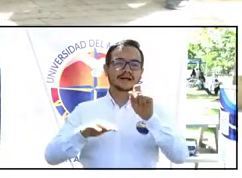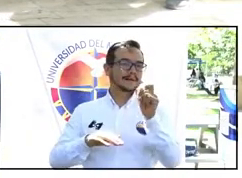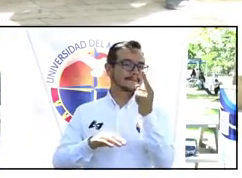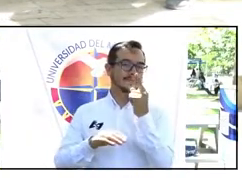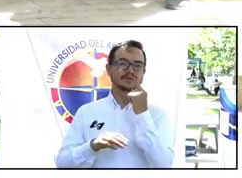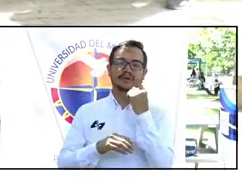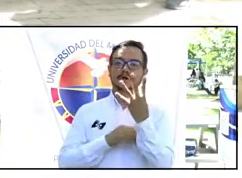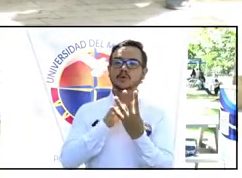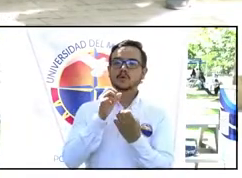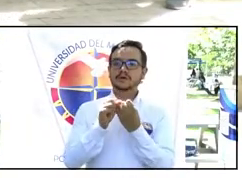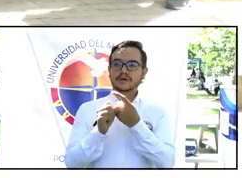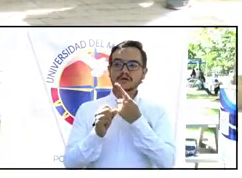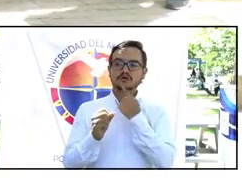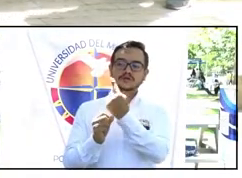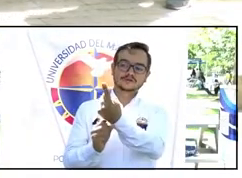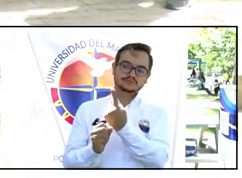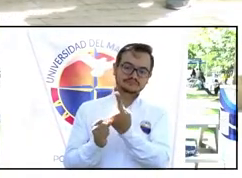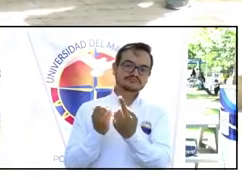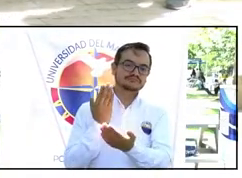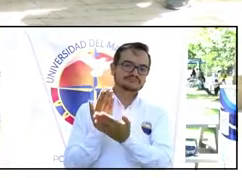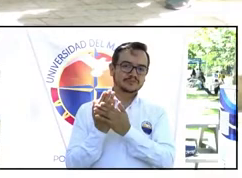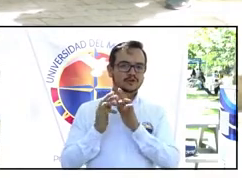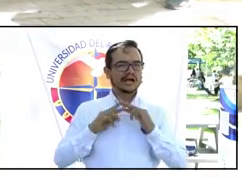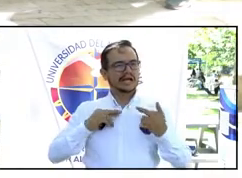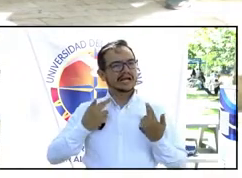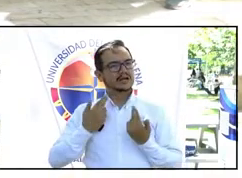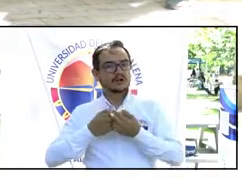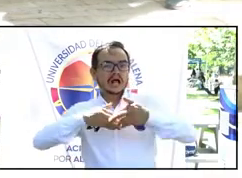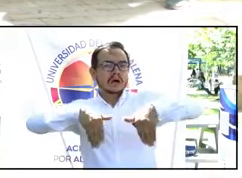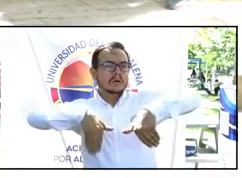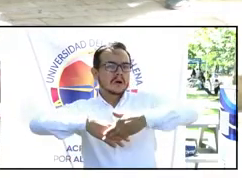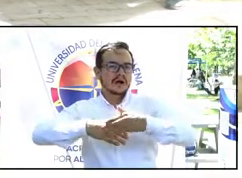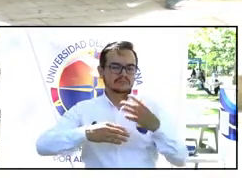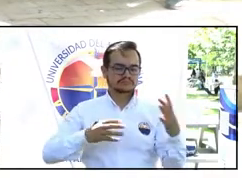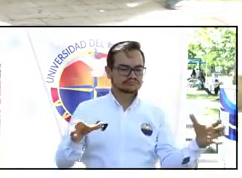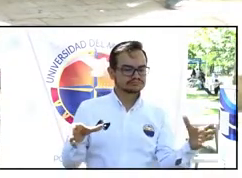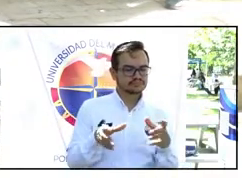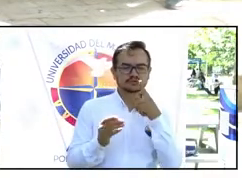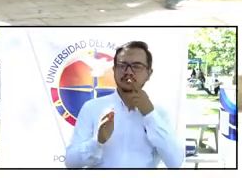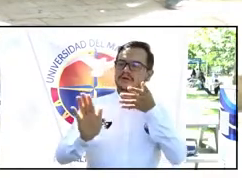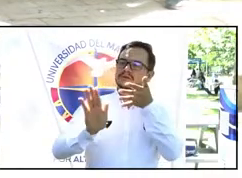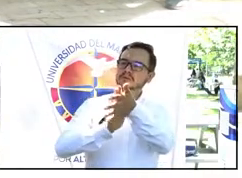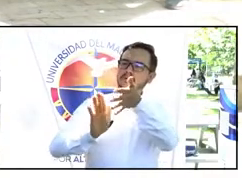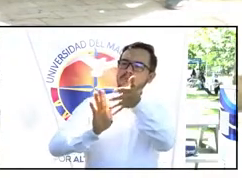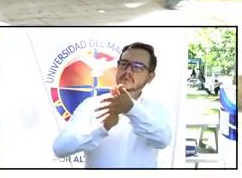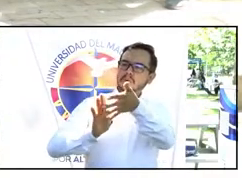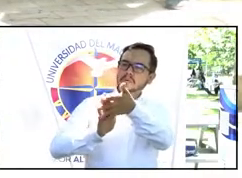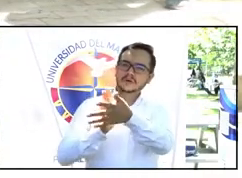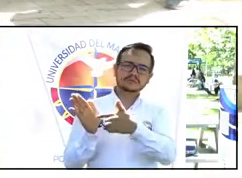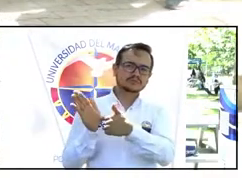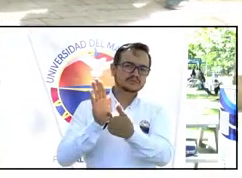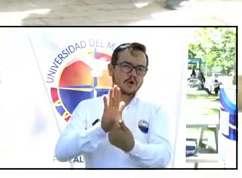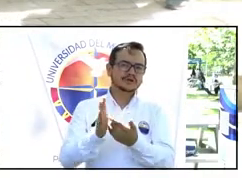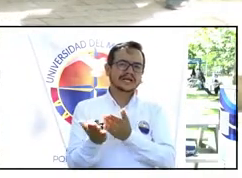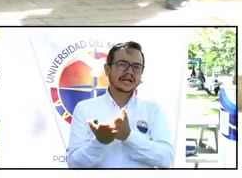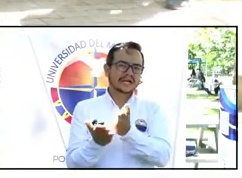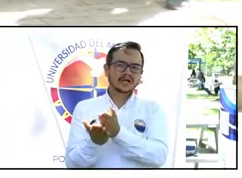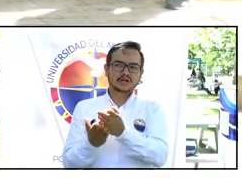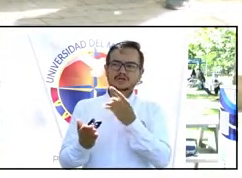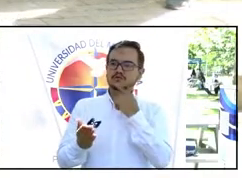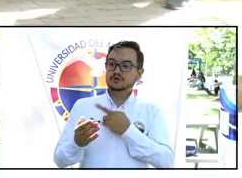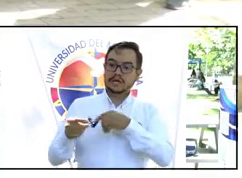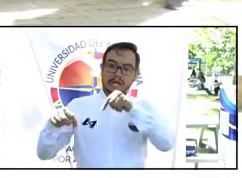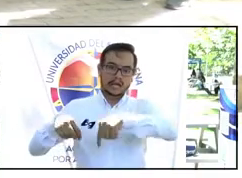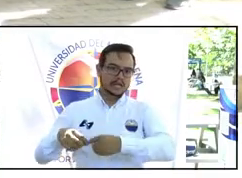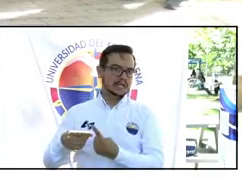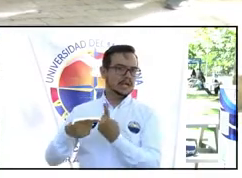los torreones, y le hicimos una presentación del programa, y empezamos a decir todo lo bueno que